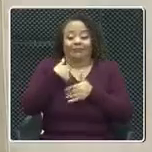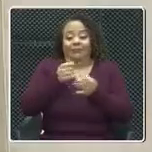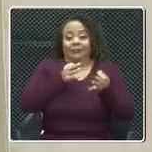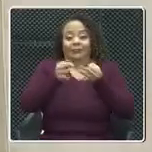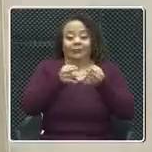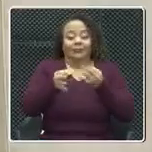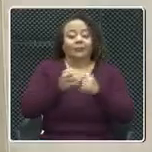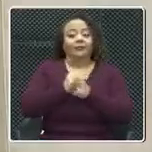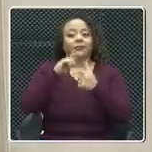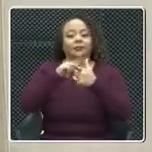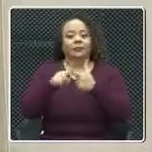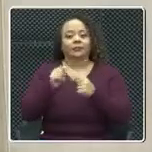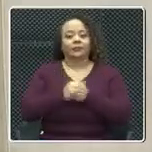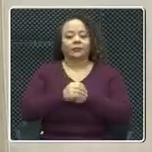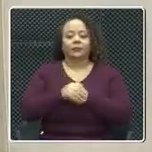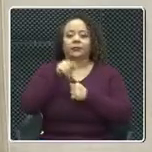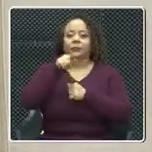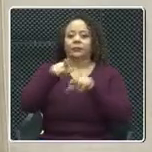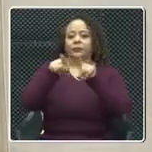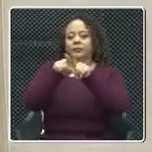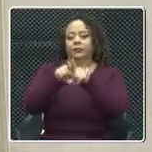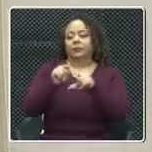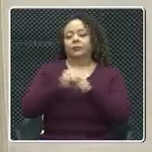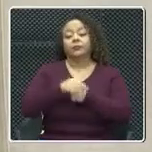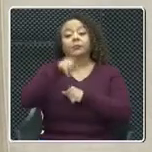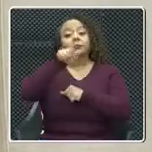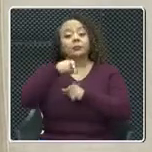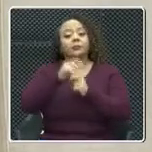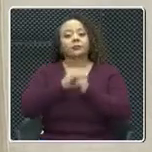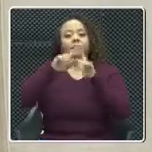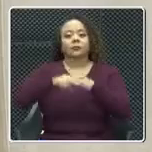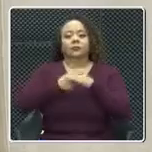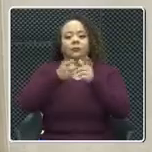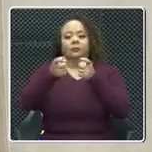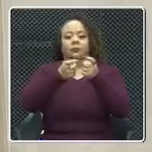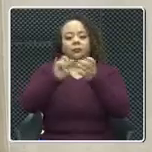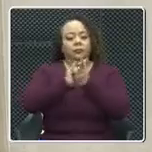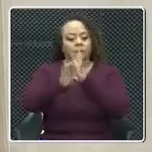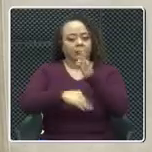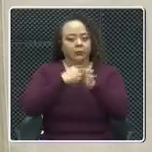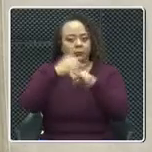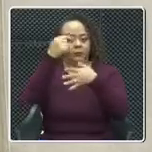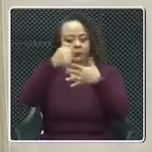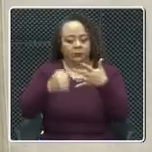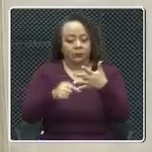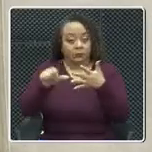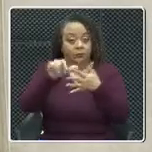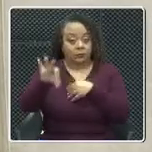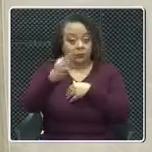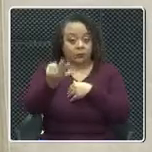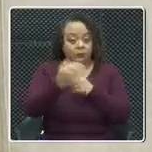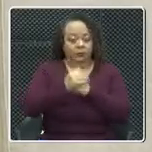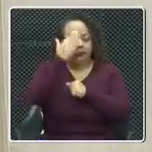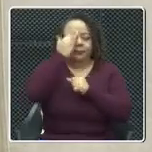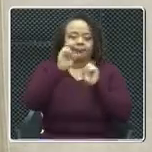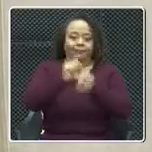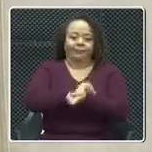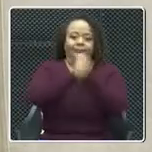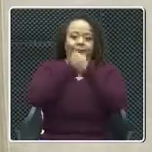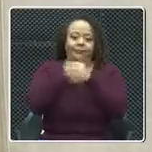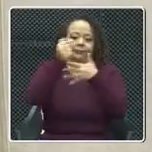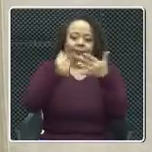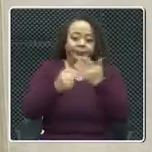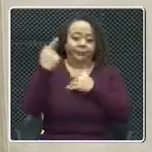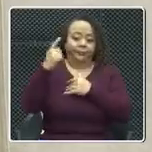explico. Entonces, ahí también, ¿verdad? Uno tiene que entrar a gestionar ese tipo de factores de otra forma, porque pueden convertirse en